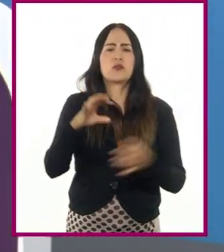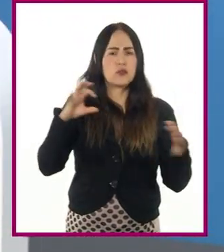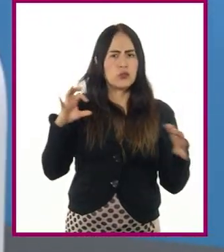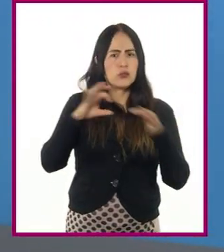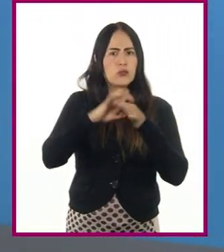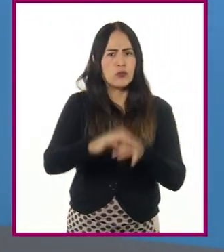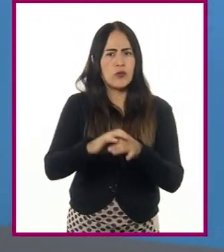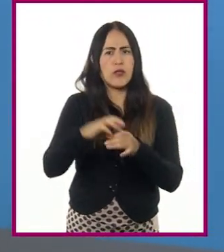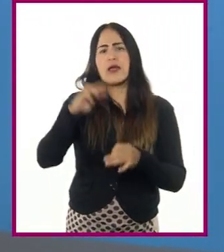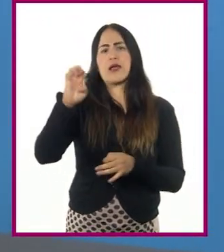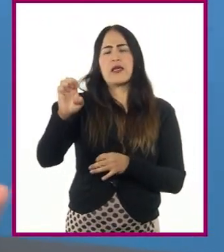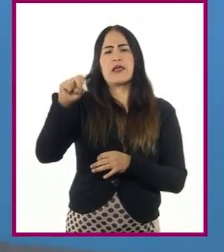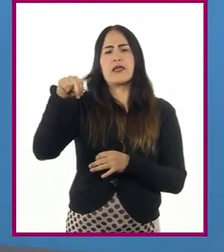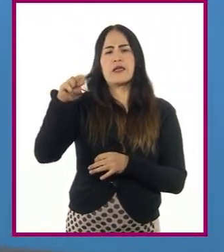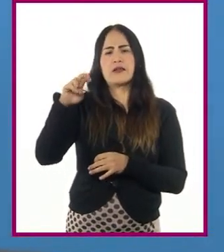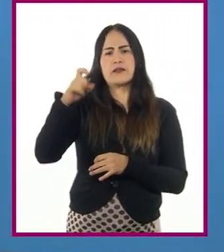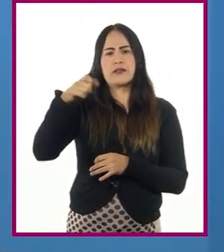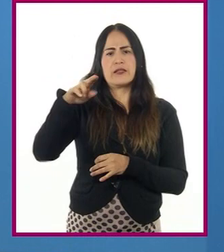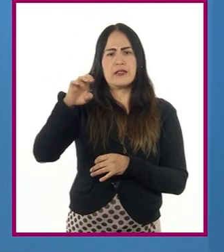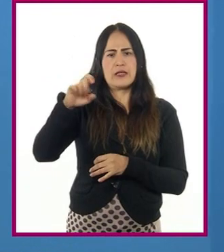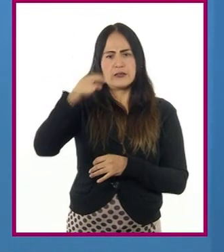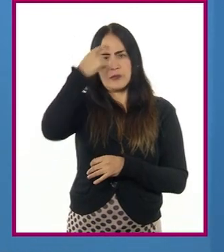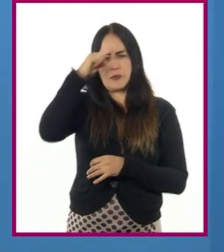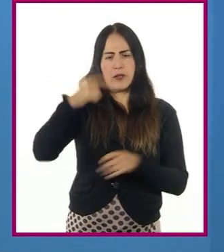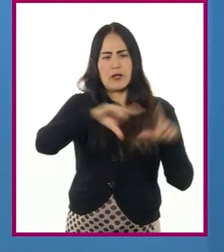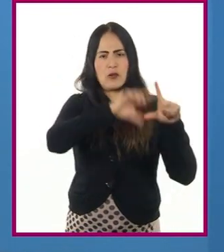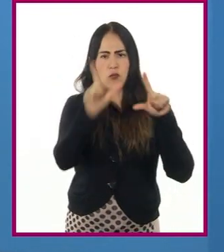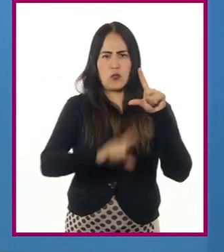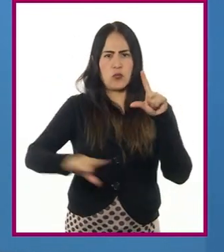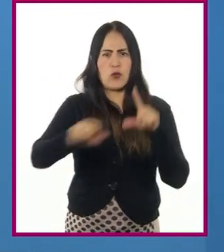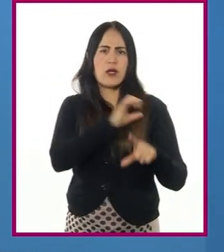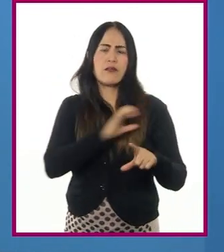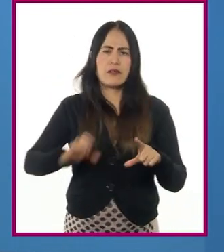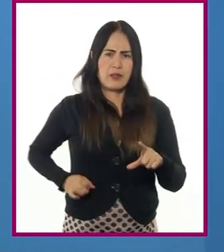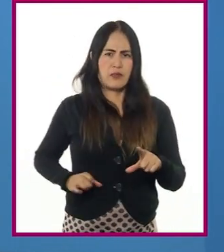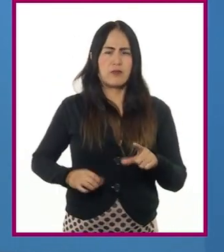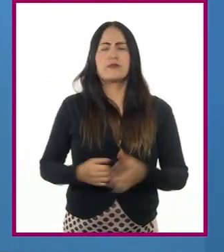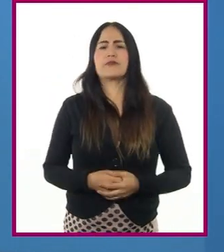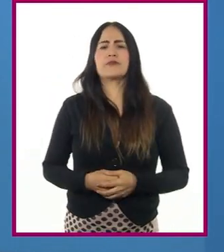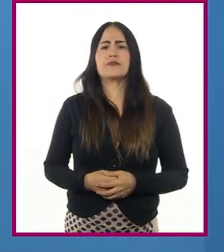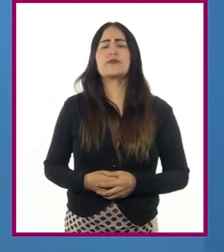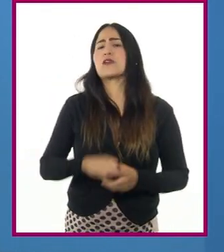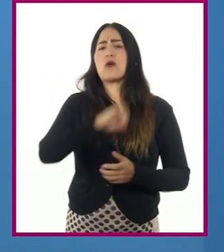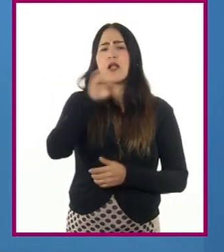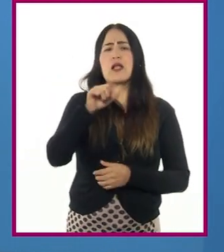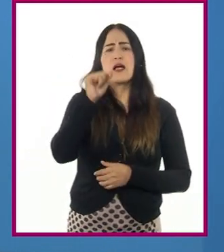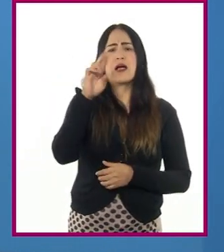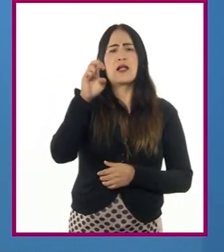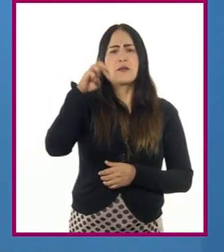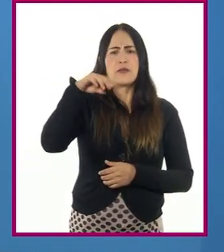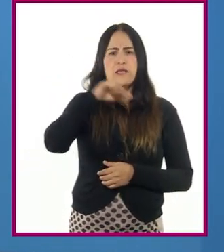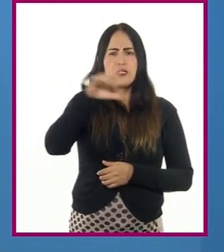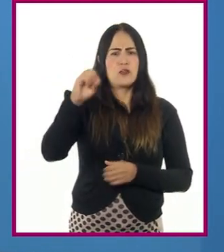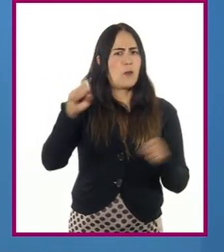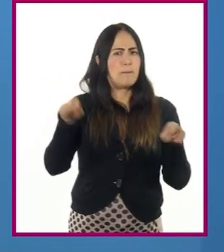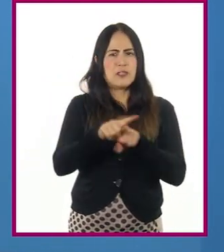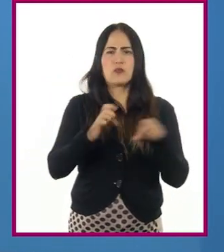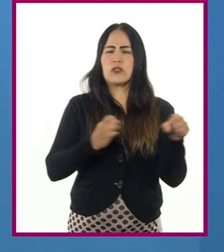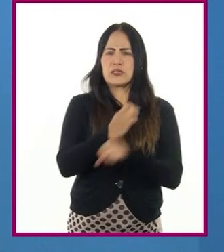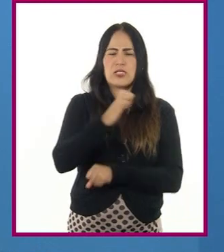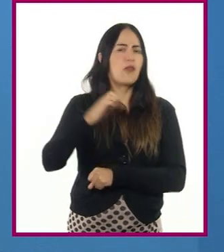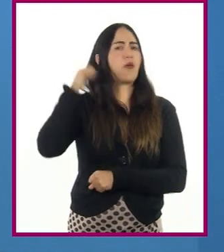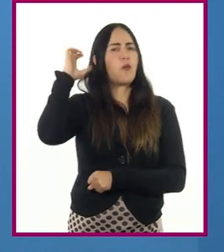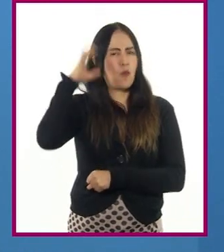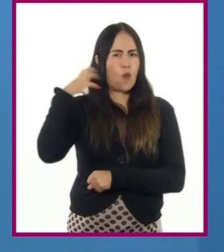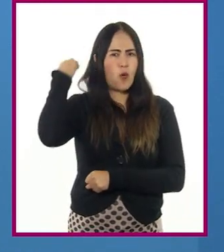Miguel Enríquez en su campaña por la presidencia de la República y Jaramillo compitió otra vez por la gubernatura de Morelos.